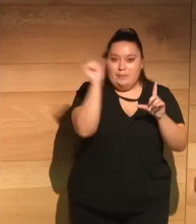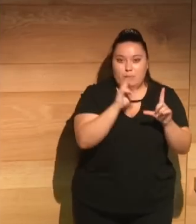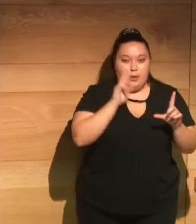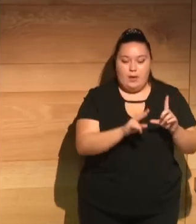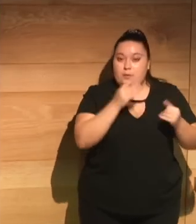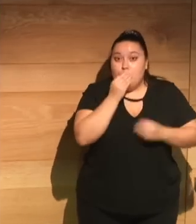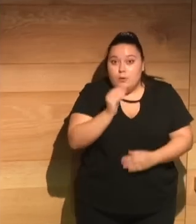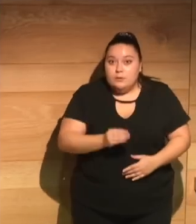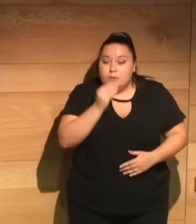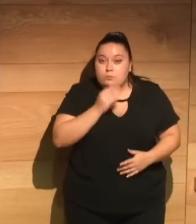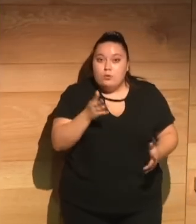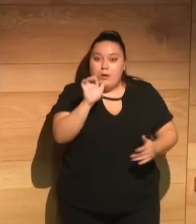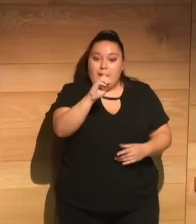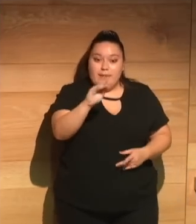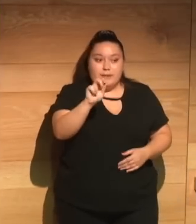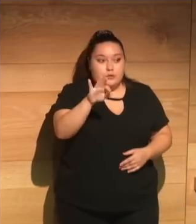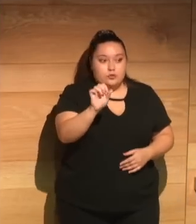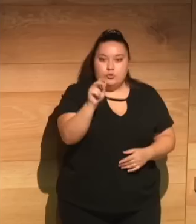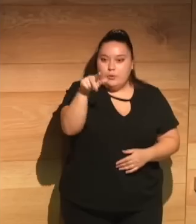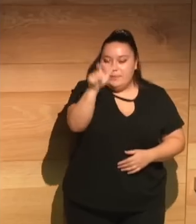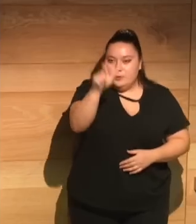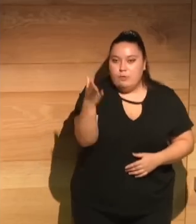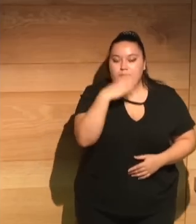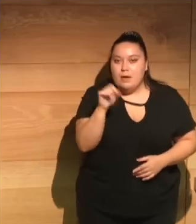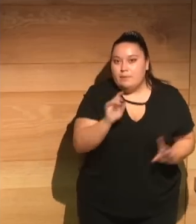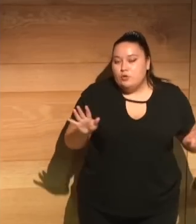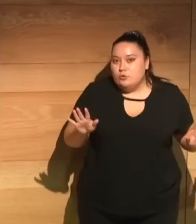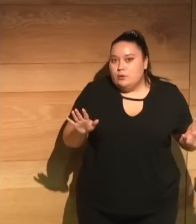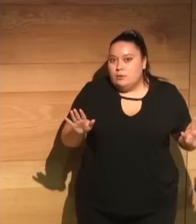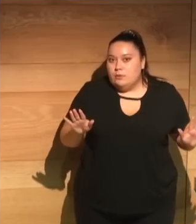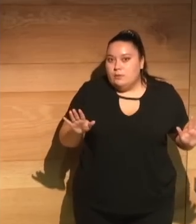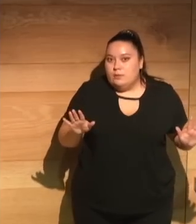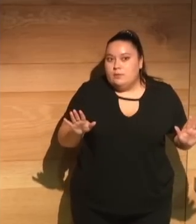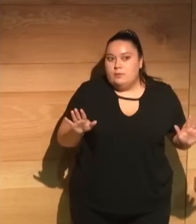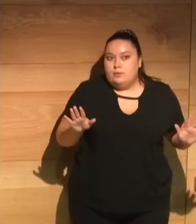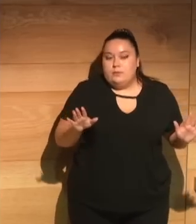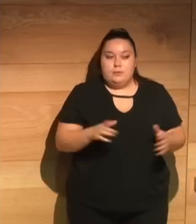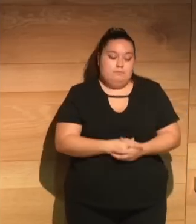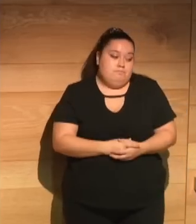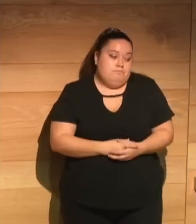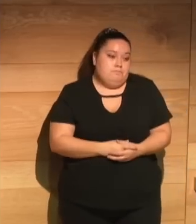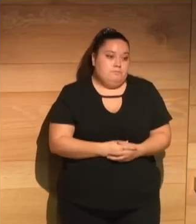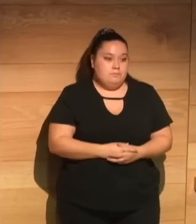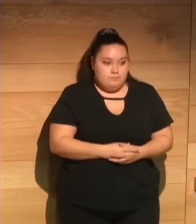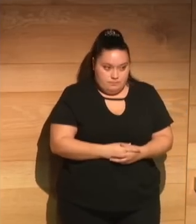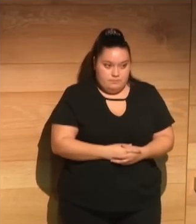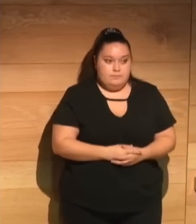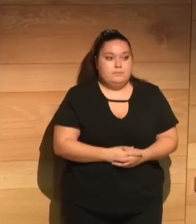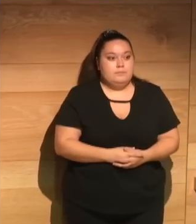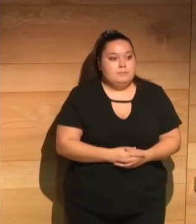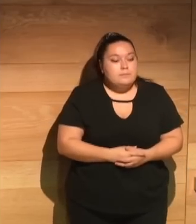película es buenísimo. En la película Edison, en la película es una bellísima persona. Y solo es un benefactor de la humanidad, por favor. Y sobre todo, y Mickey